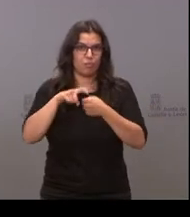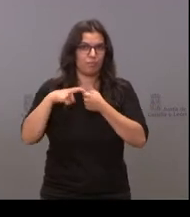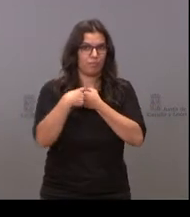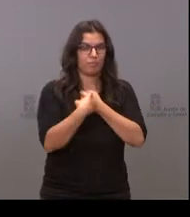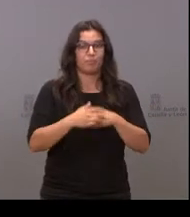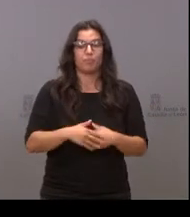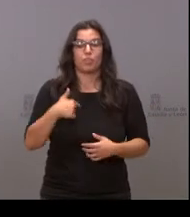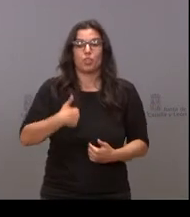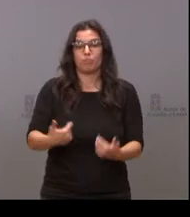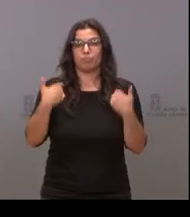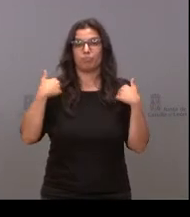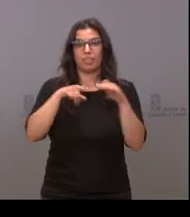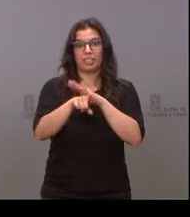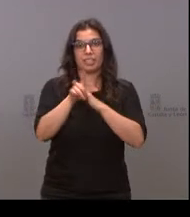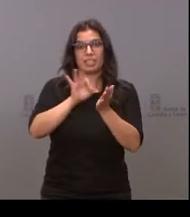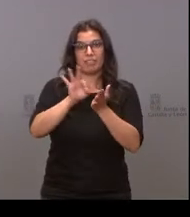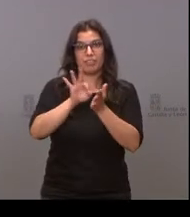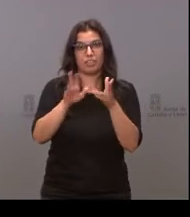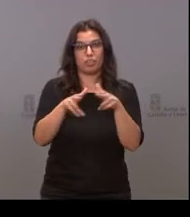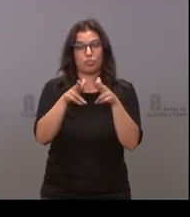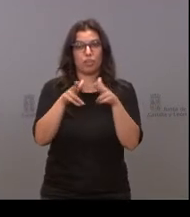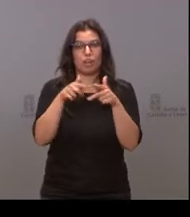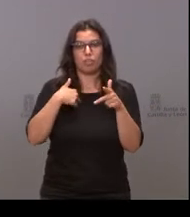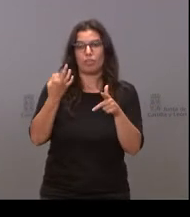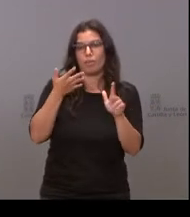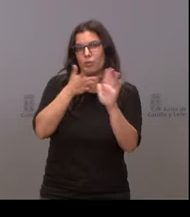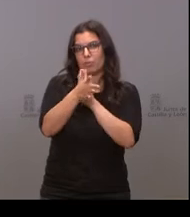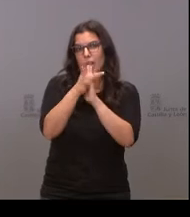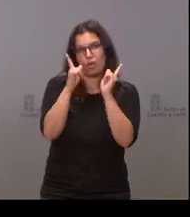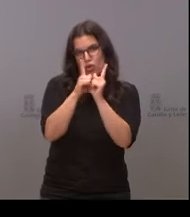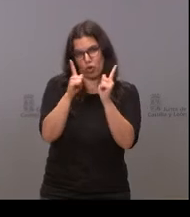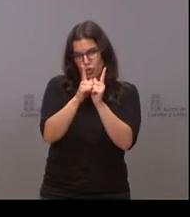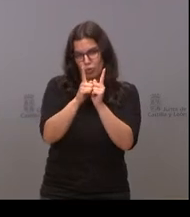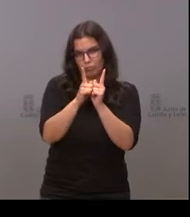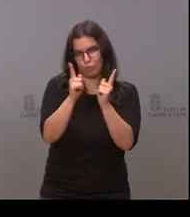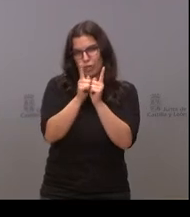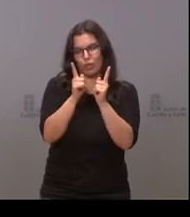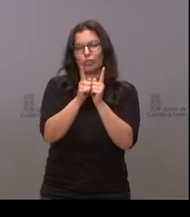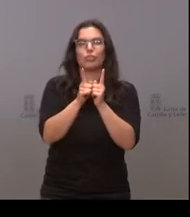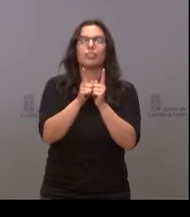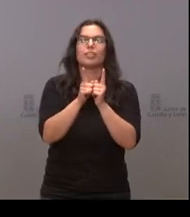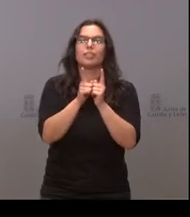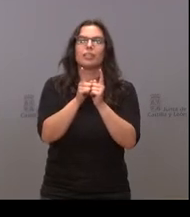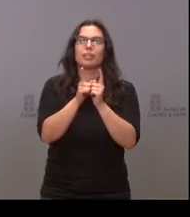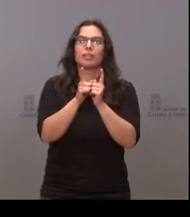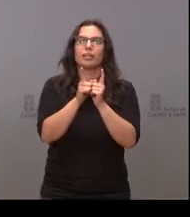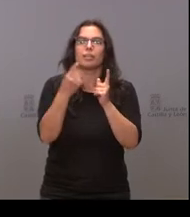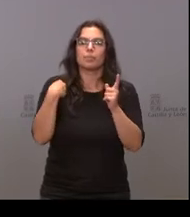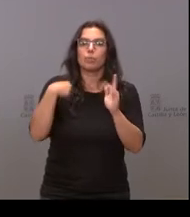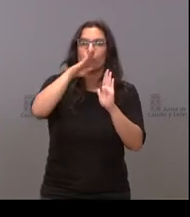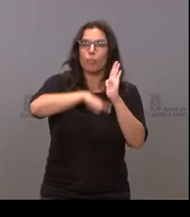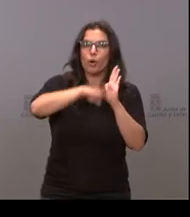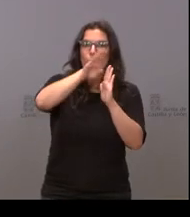corresponde a mí como gerente de servicios sociales hablarles y explicarles brevemente lo prometo brevemente sobre los contenidos de los programas